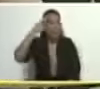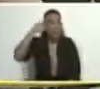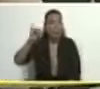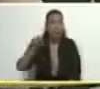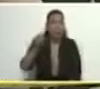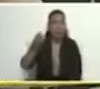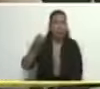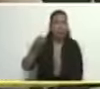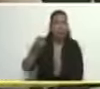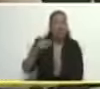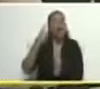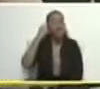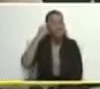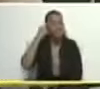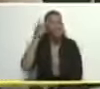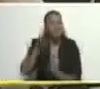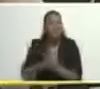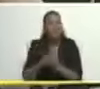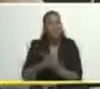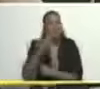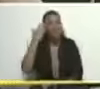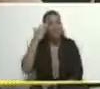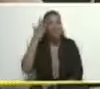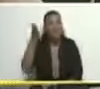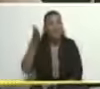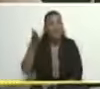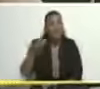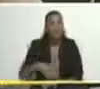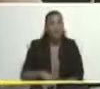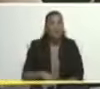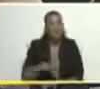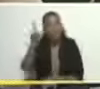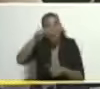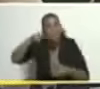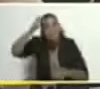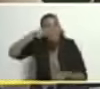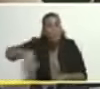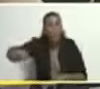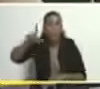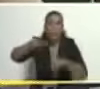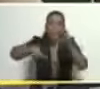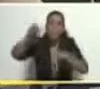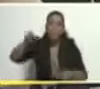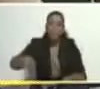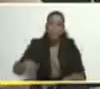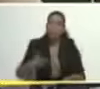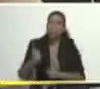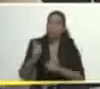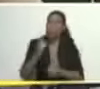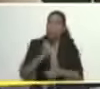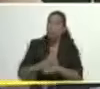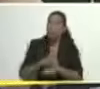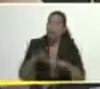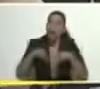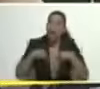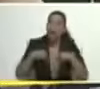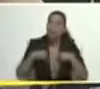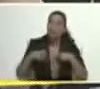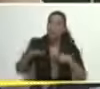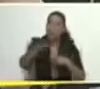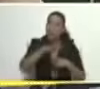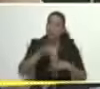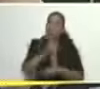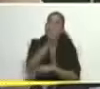está consciente de que ellos no deberían